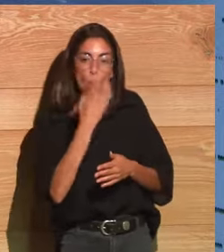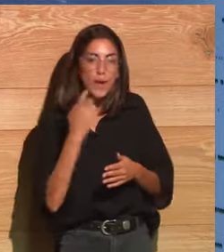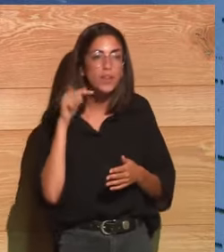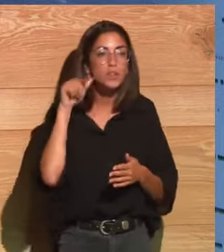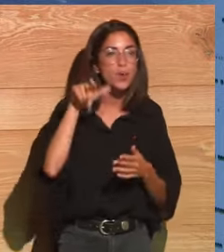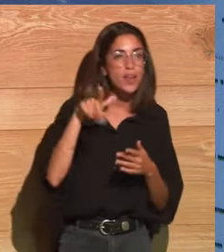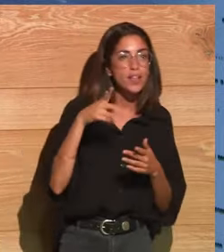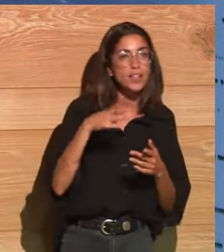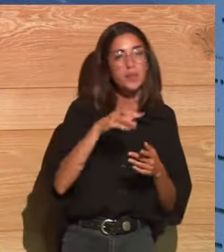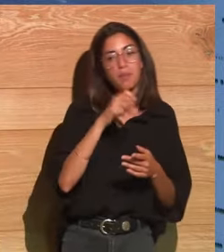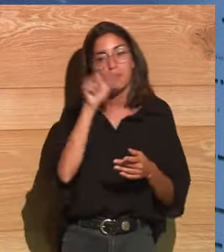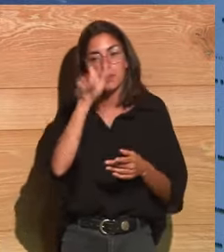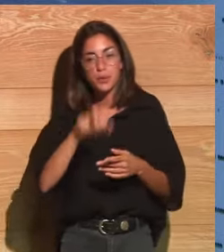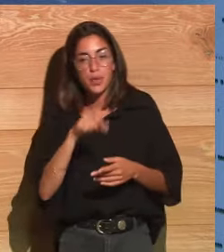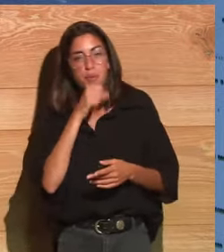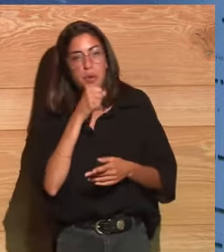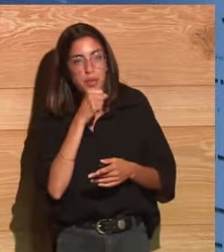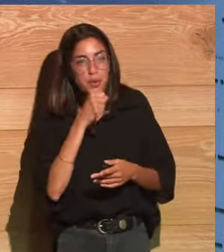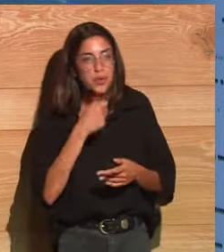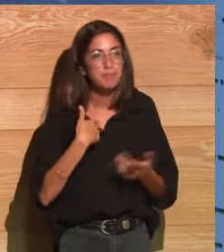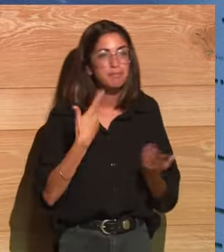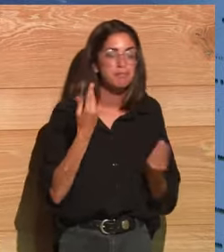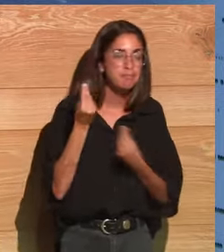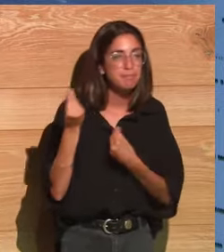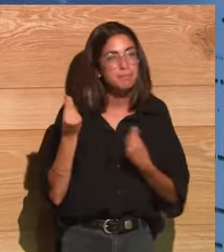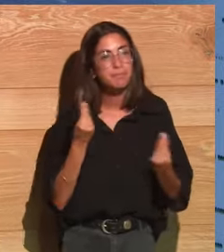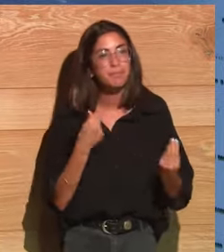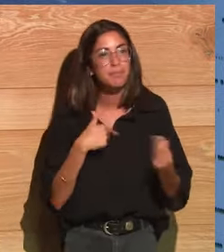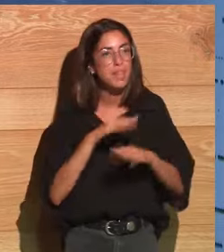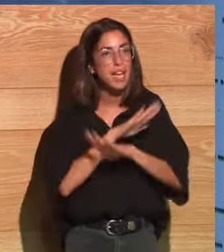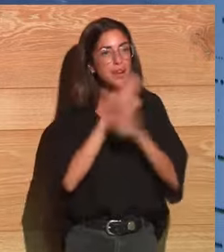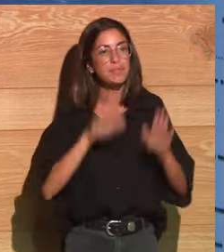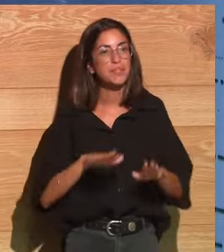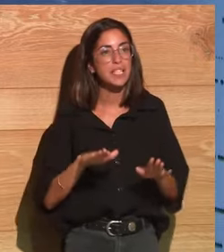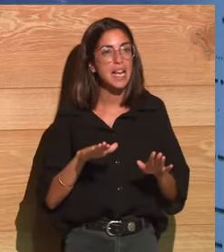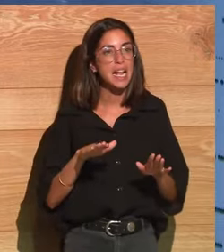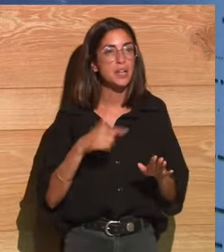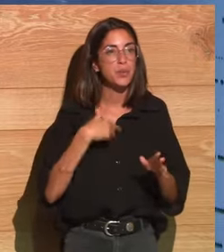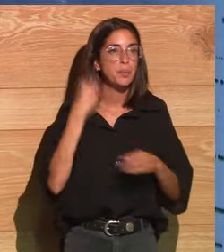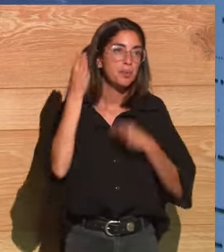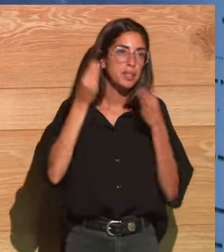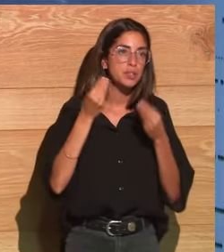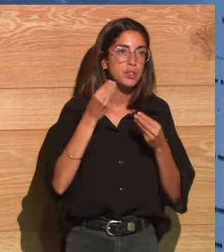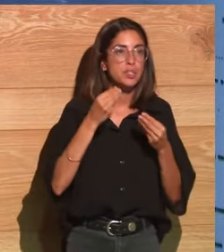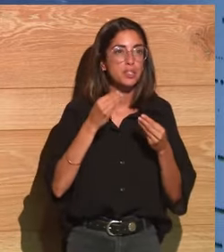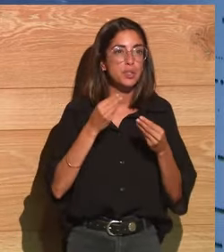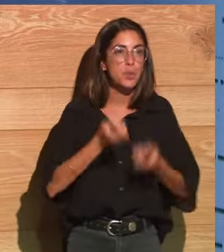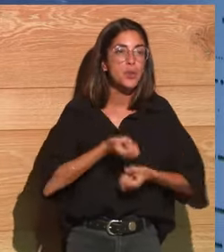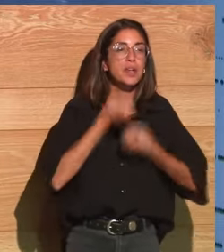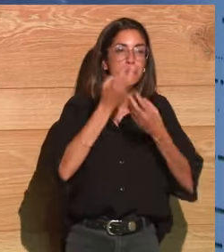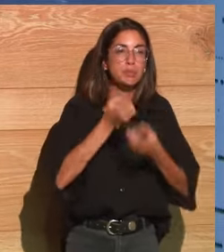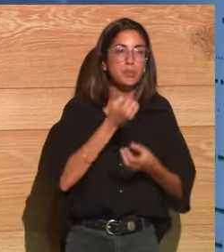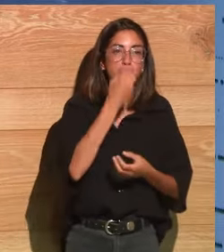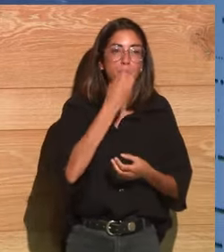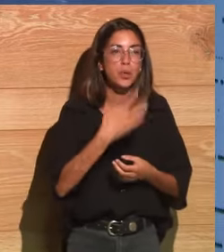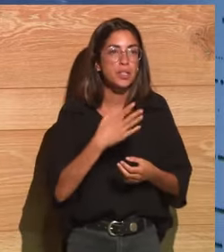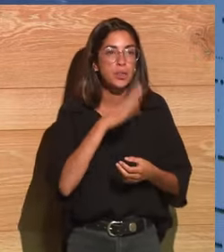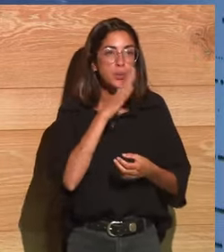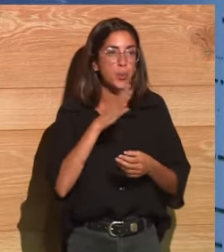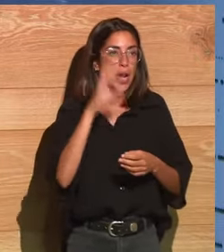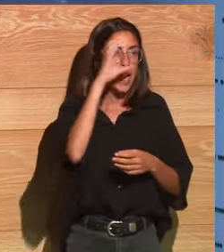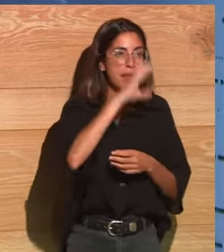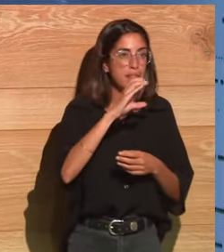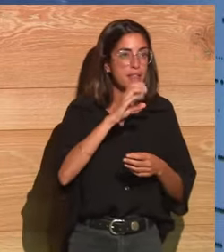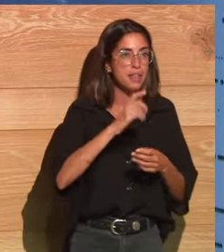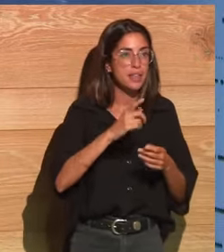que. O sea, al final es esa. Que yo creo que también es una expresión bonita de que la ciencia, por ejemplo, a mí me ha